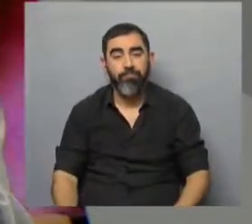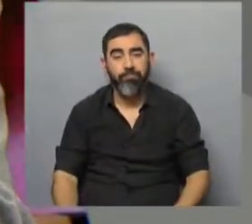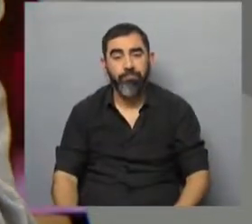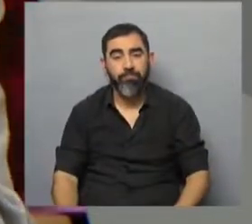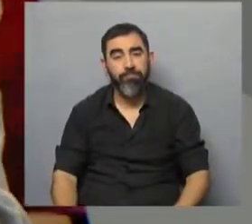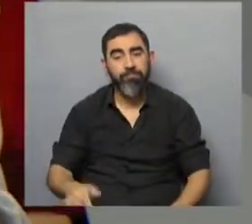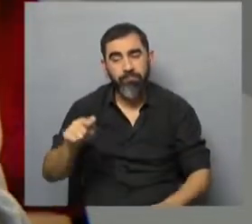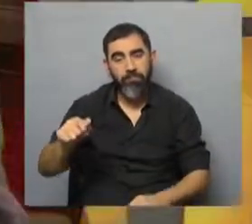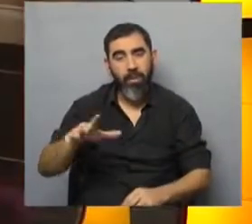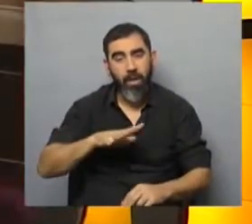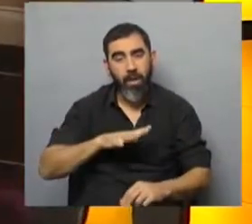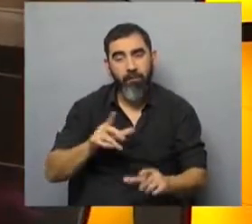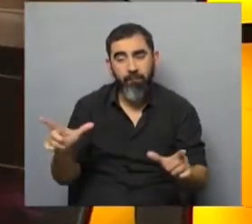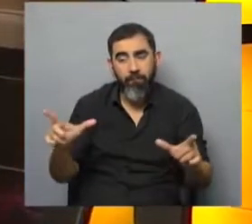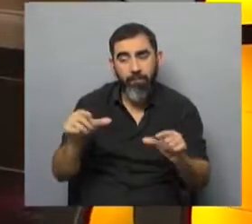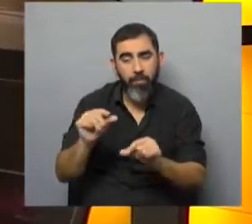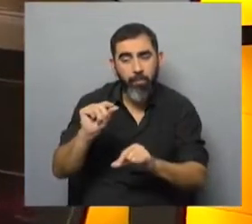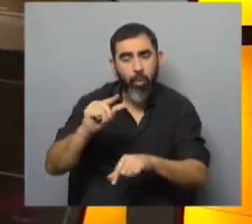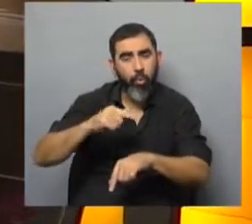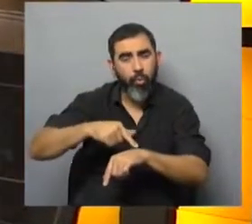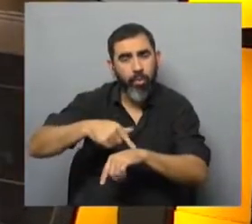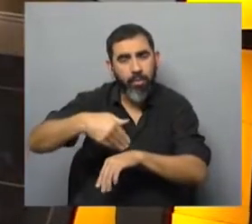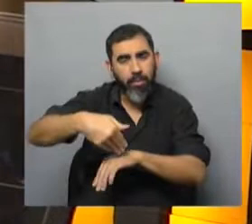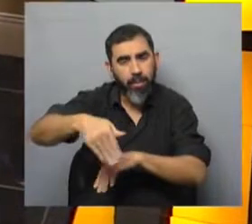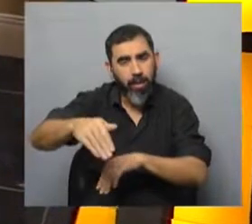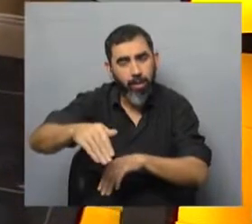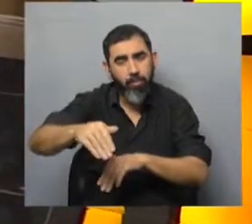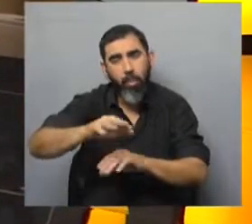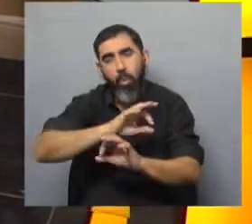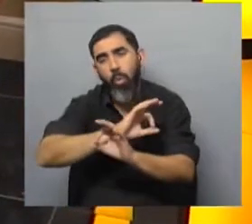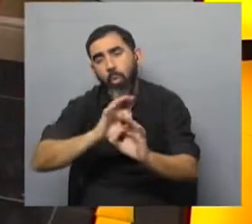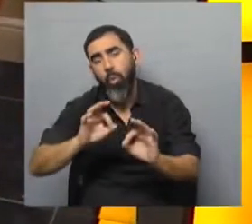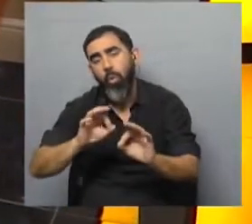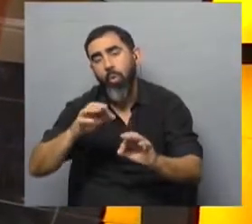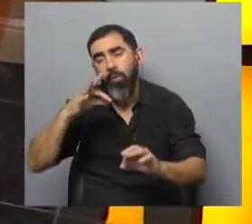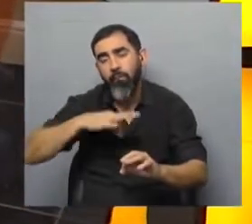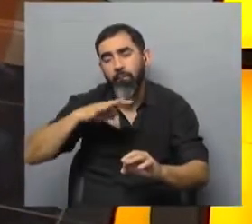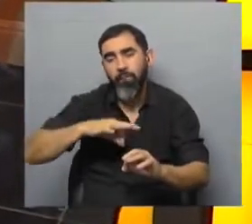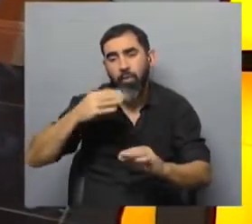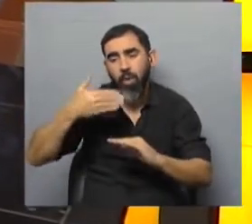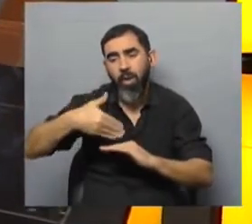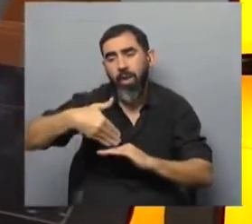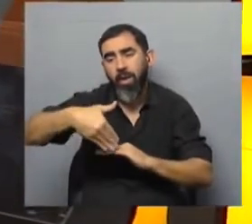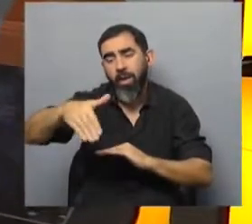ven que esto va a tener un final cercano? ¿Entienden que por las propias características del virus llegó para quedarse por un